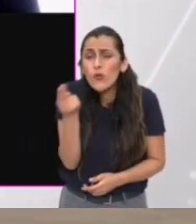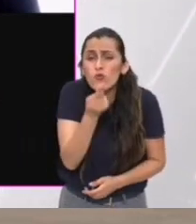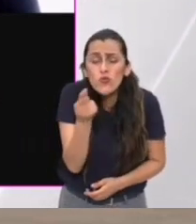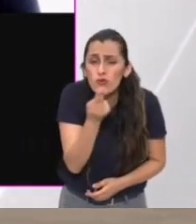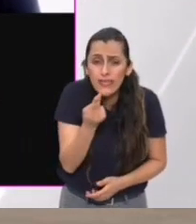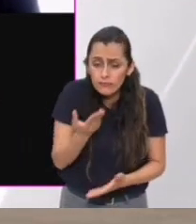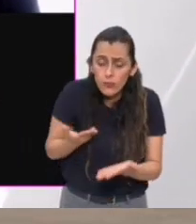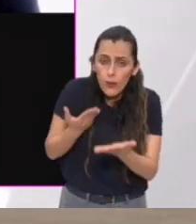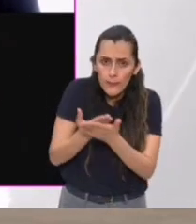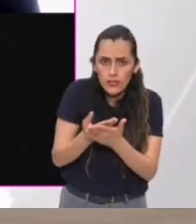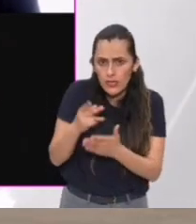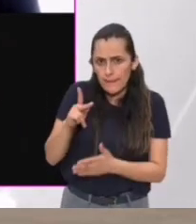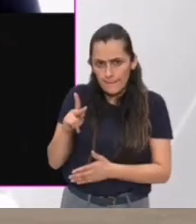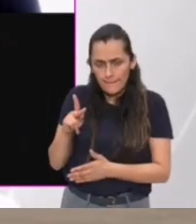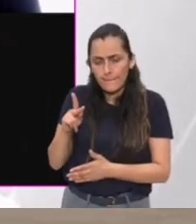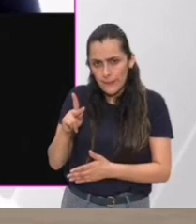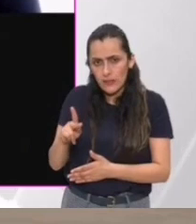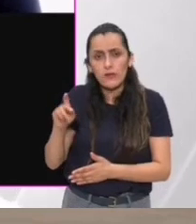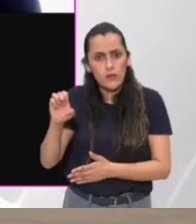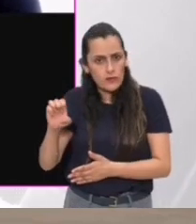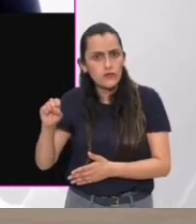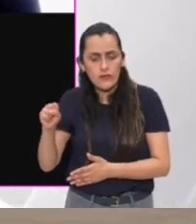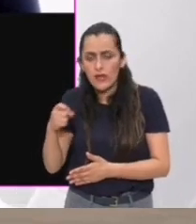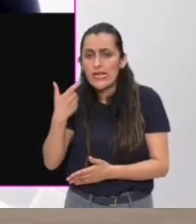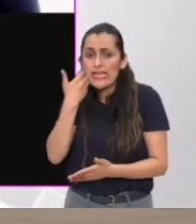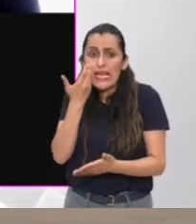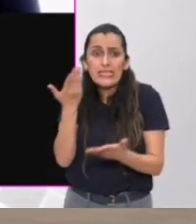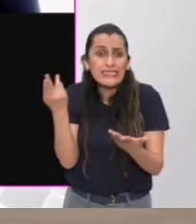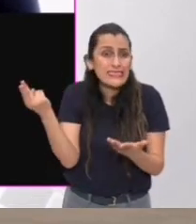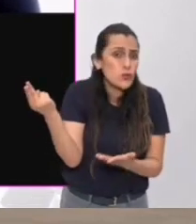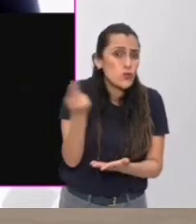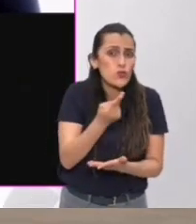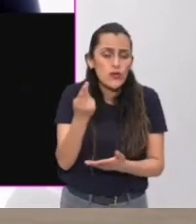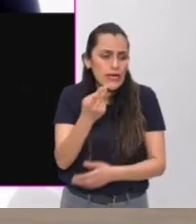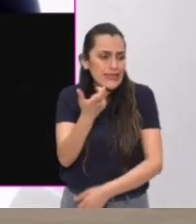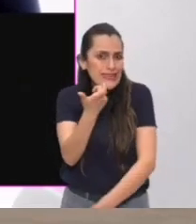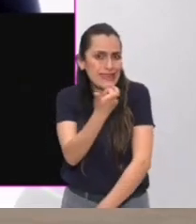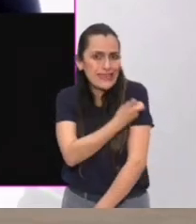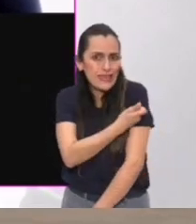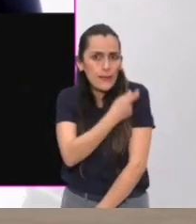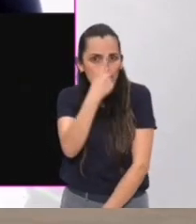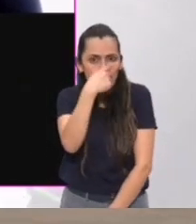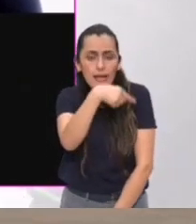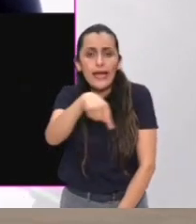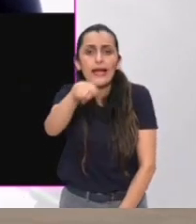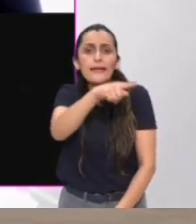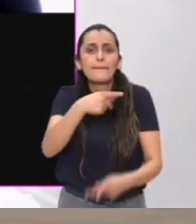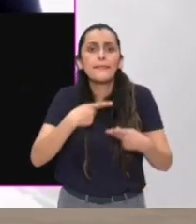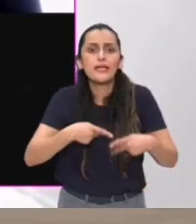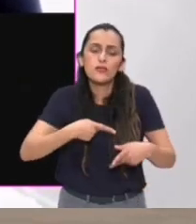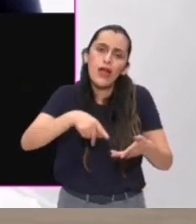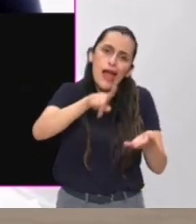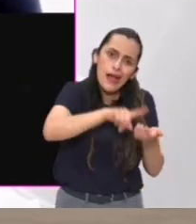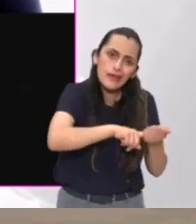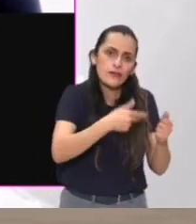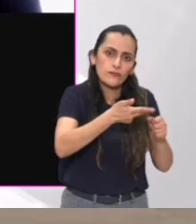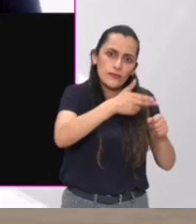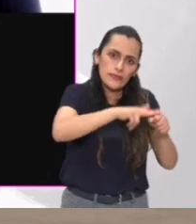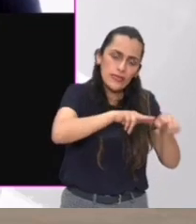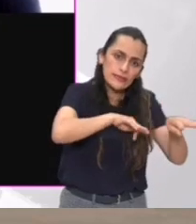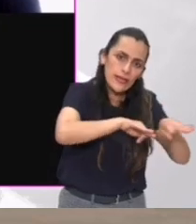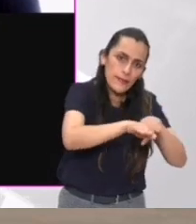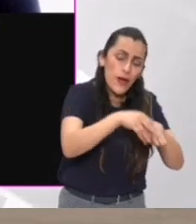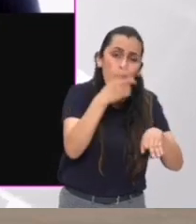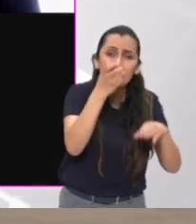urgencia que solicita el Partido Encuentro Solidario. El acceso temprano a la vacunación es crucial para salvar la vida de